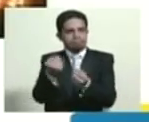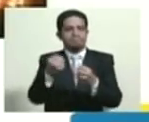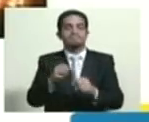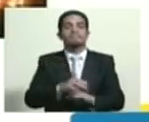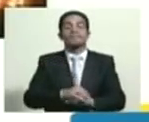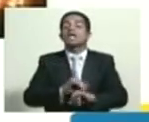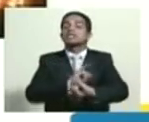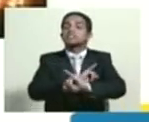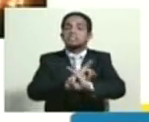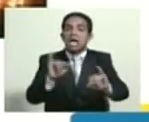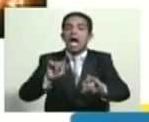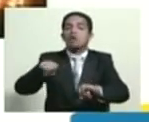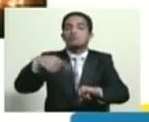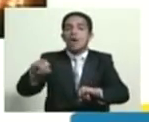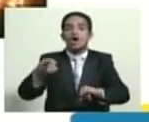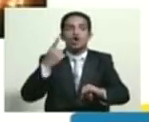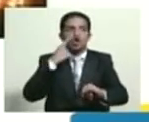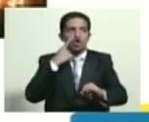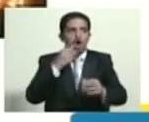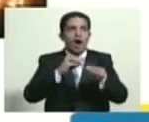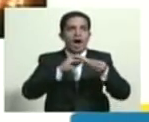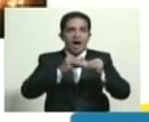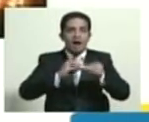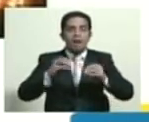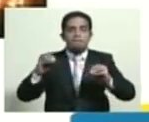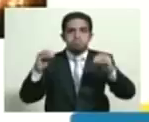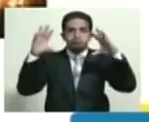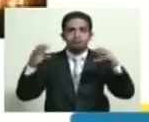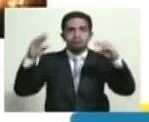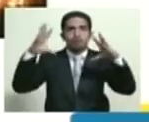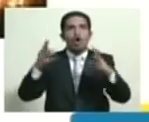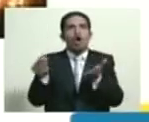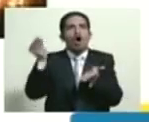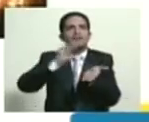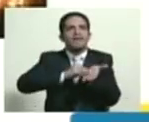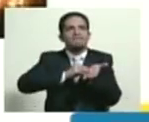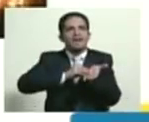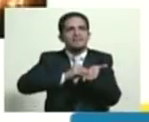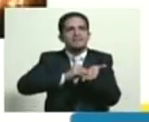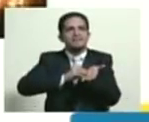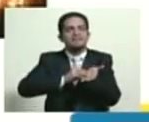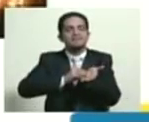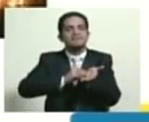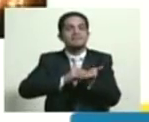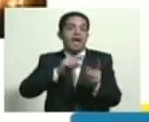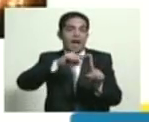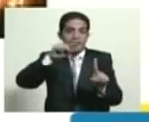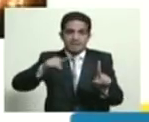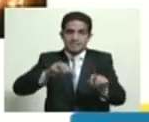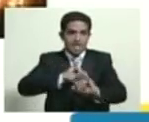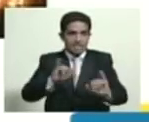la restitución de la gran mayoría del servicio eléctrico,